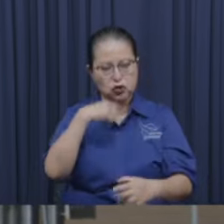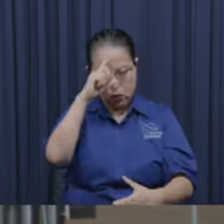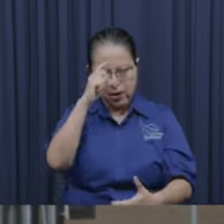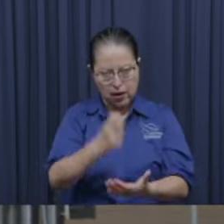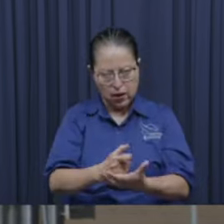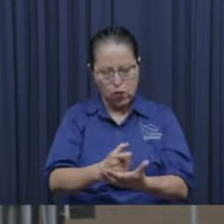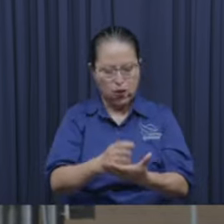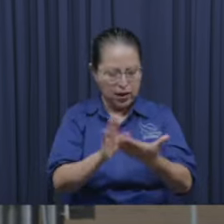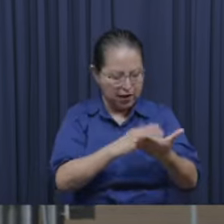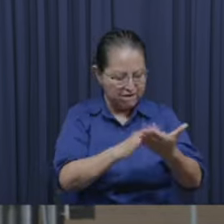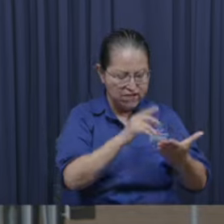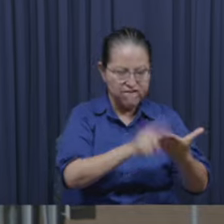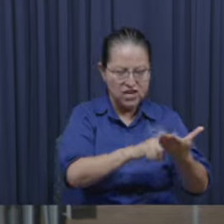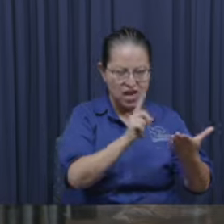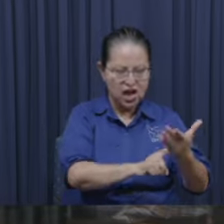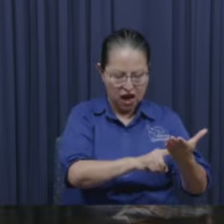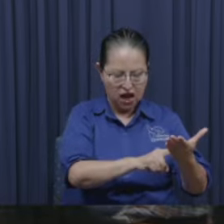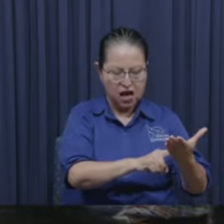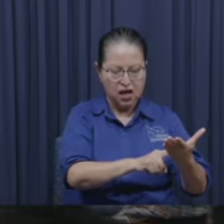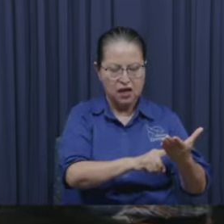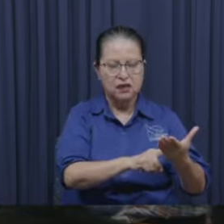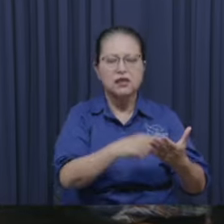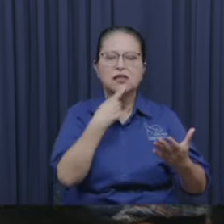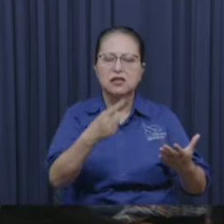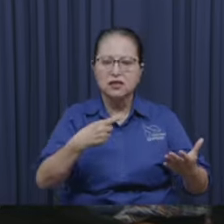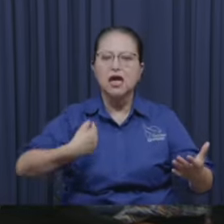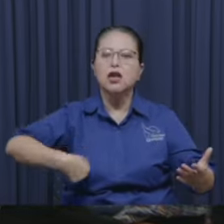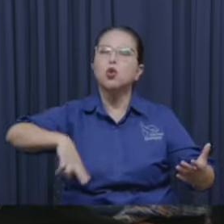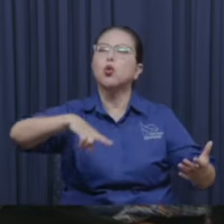epístolas Entonces le creo que él dice